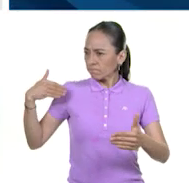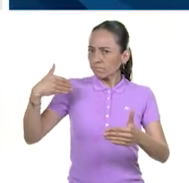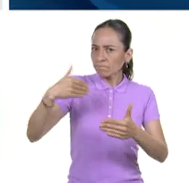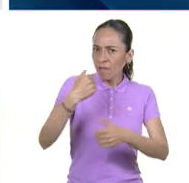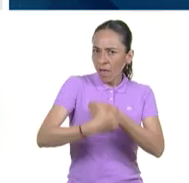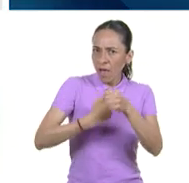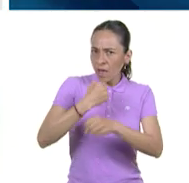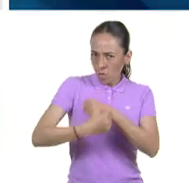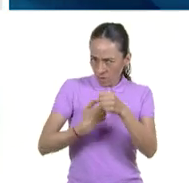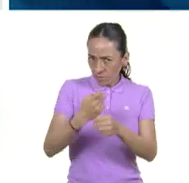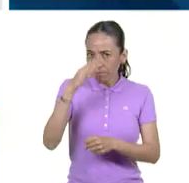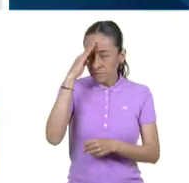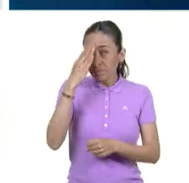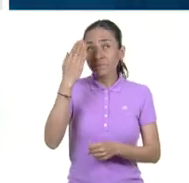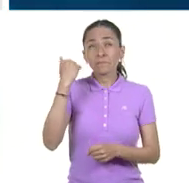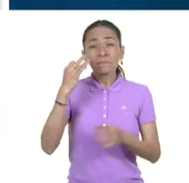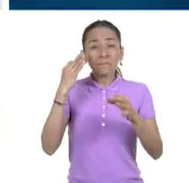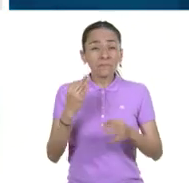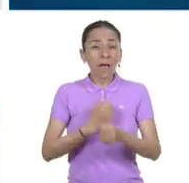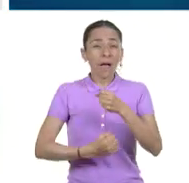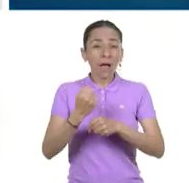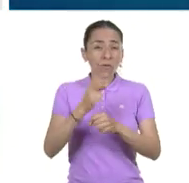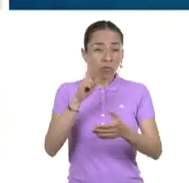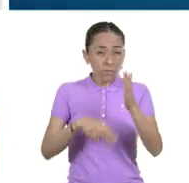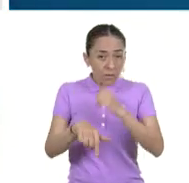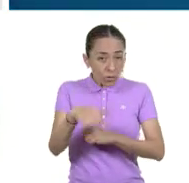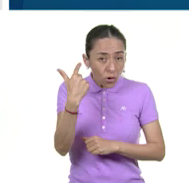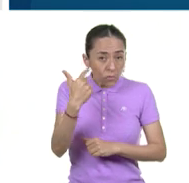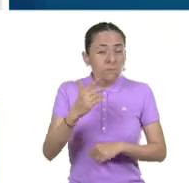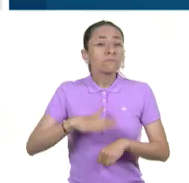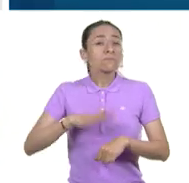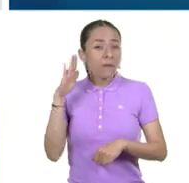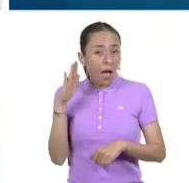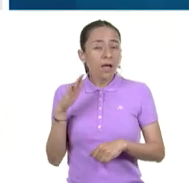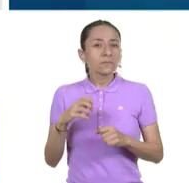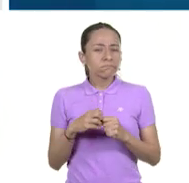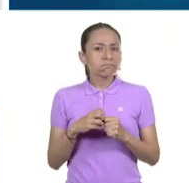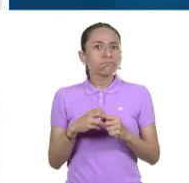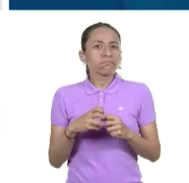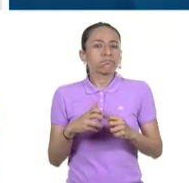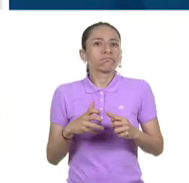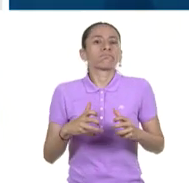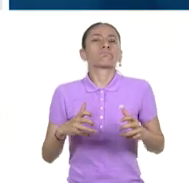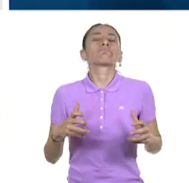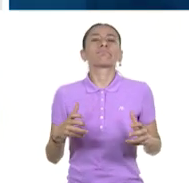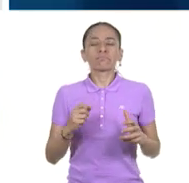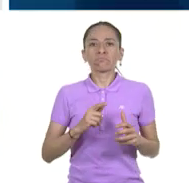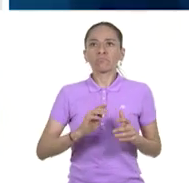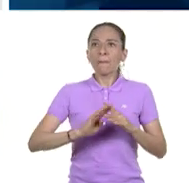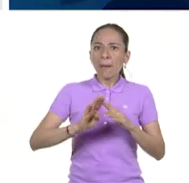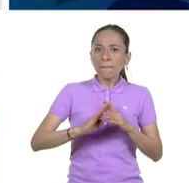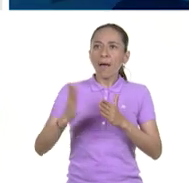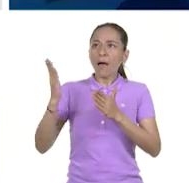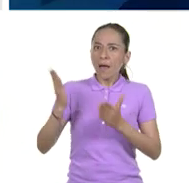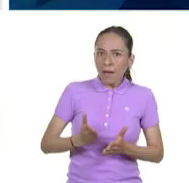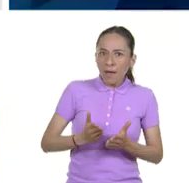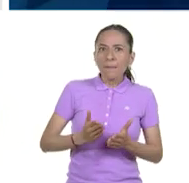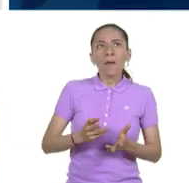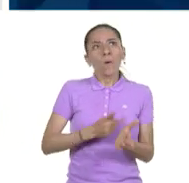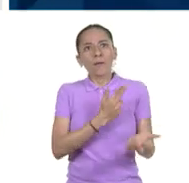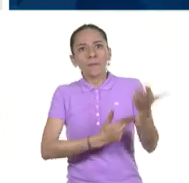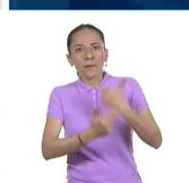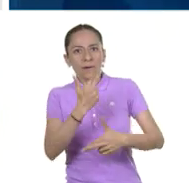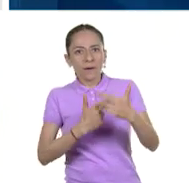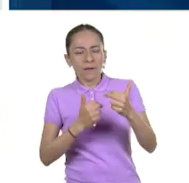A partir de 2012, se ha observado un incremento en la migración de tránsito, retorno y refugio en México, mientras